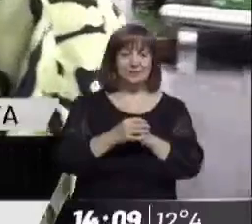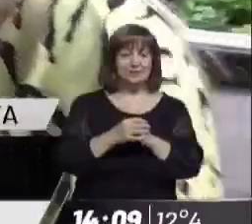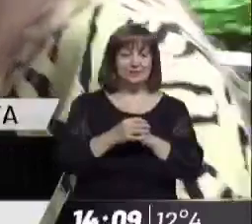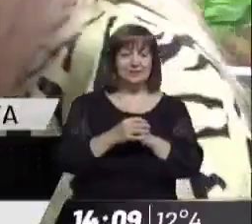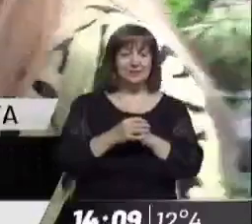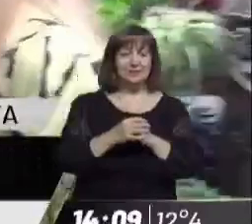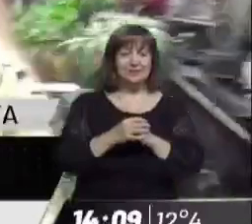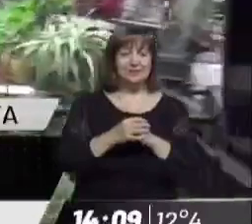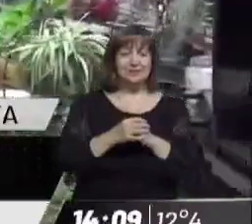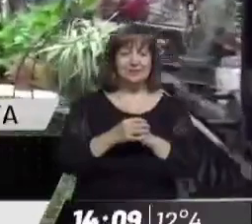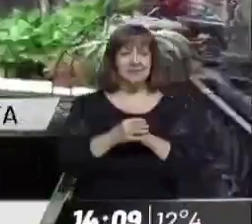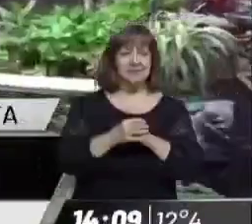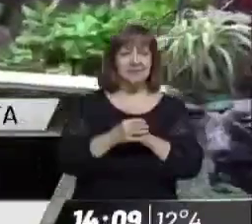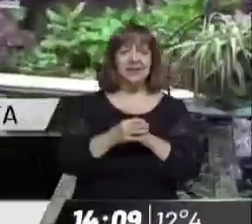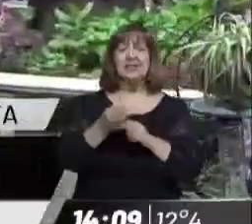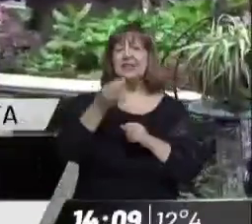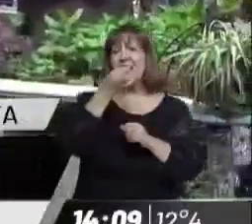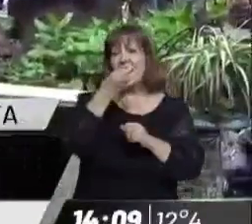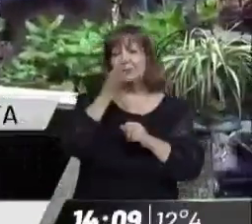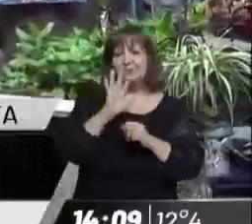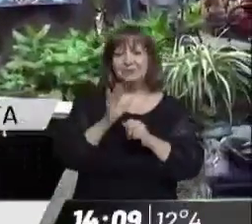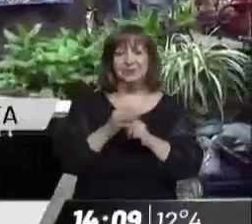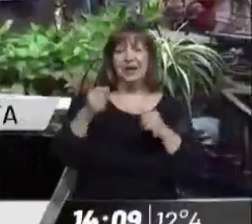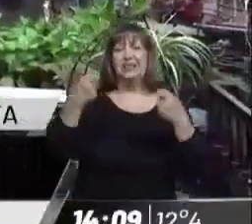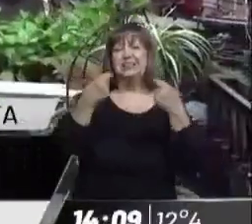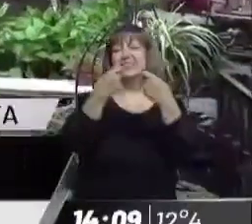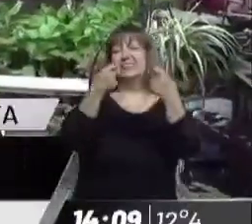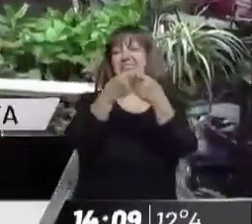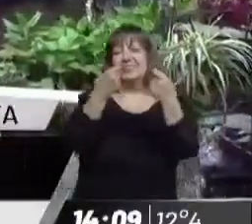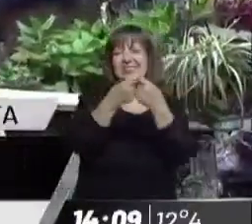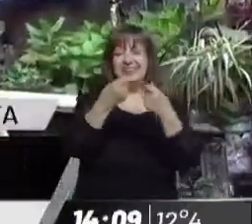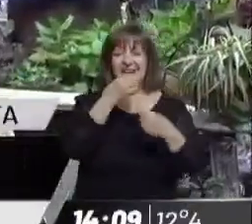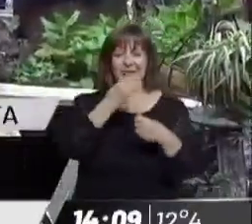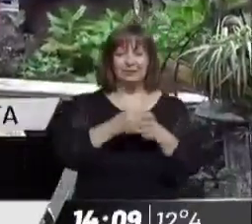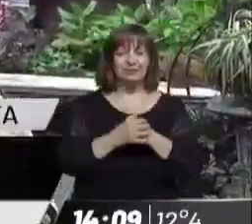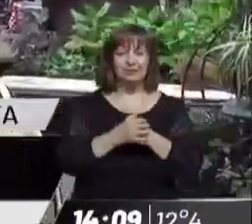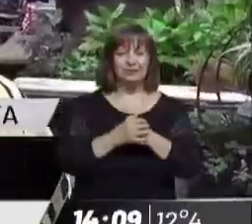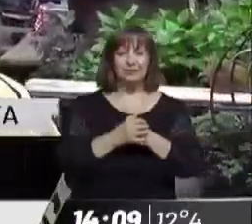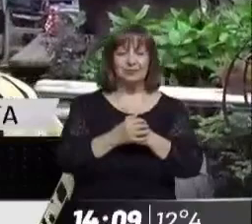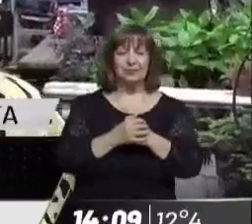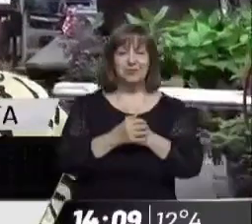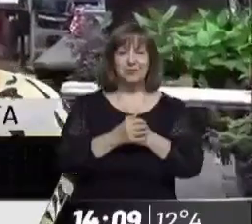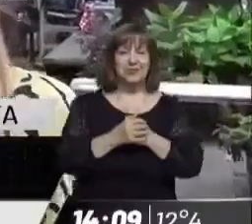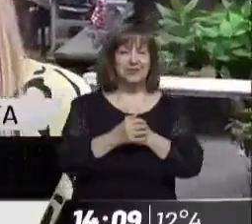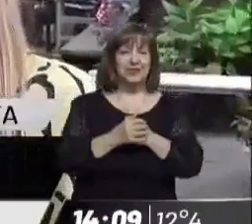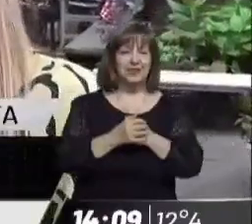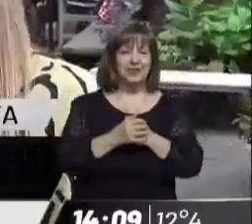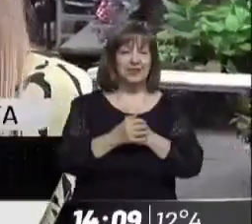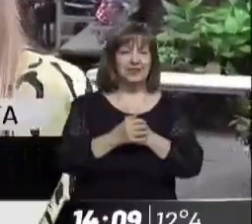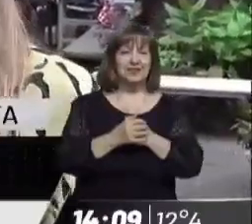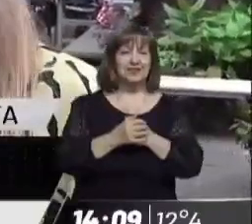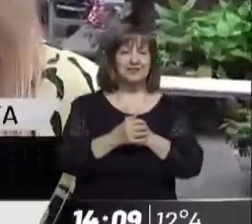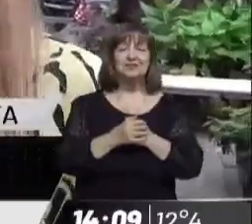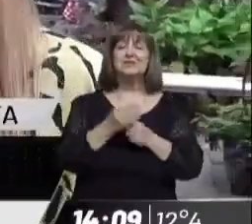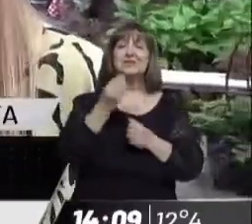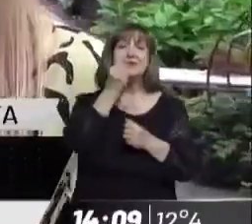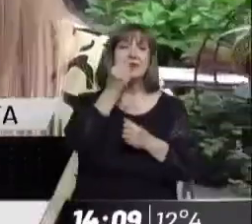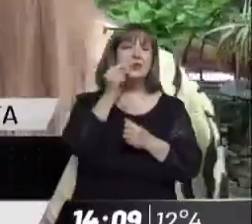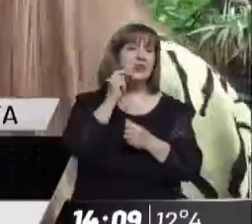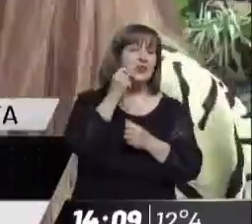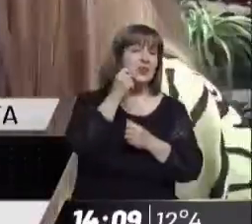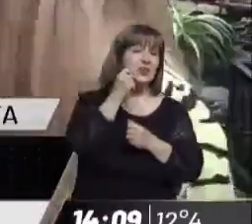Ah, él también, claro. Ahí está. Vamos. Todo sea por el periodismo. Chin, chin, chin. ¿Ah? Salud. Salud, Mendoza. Bravo,